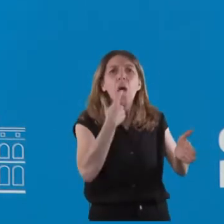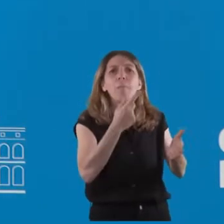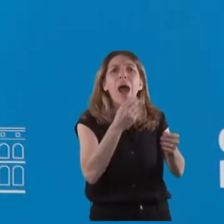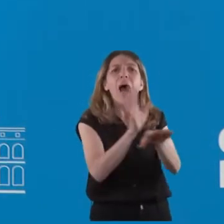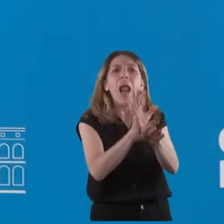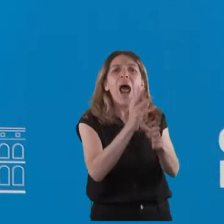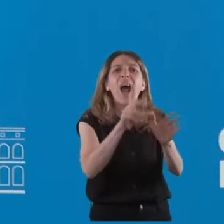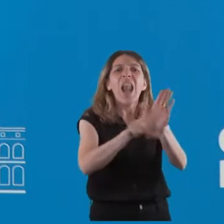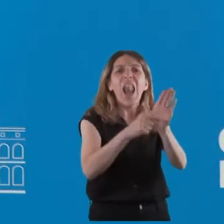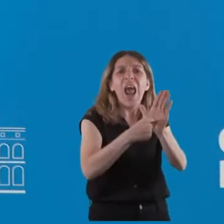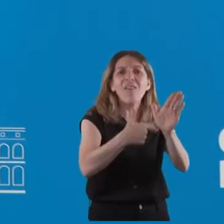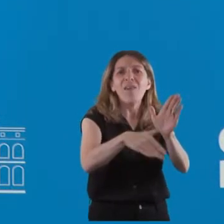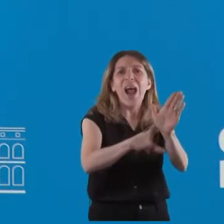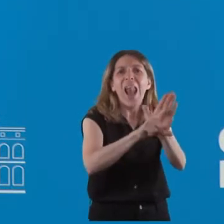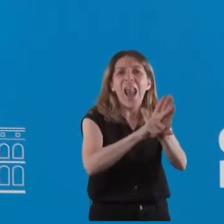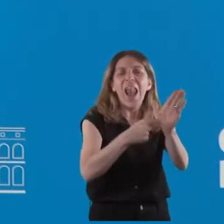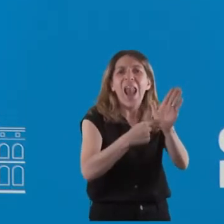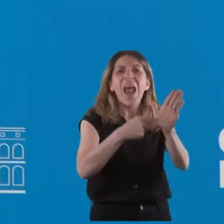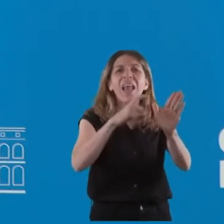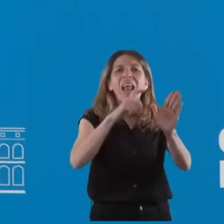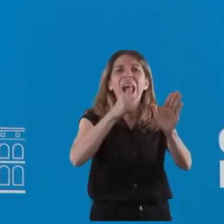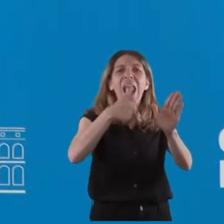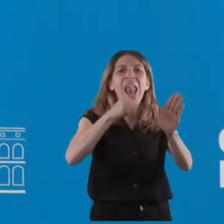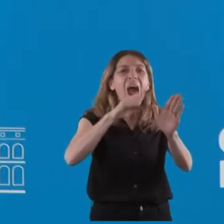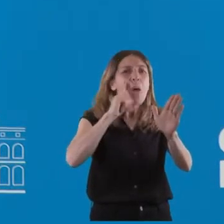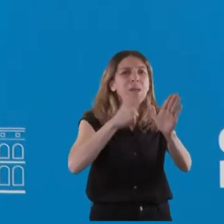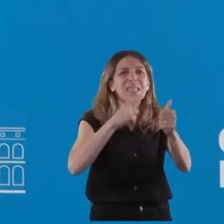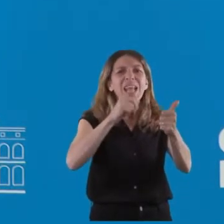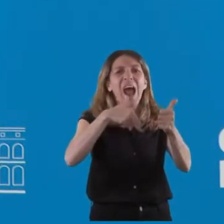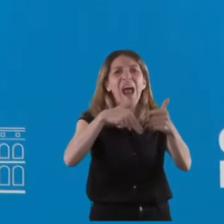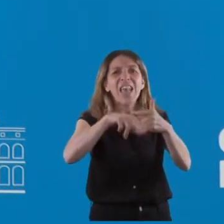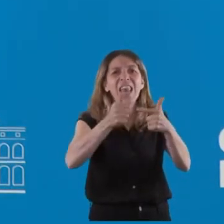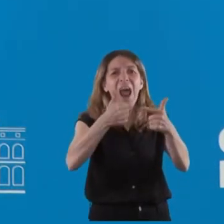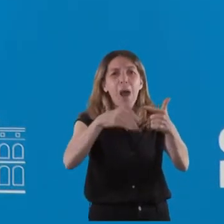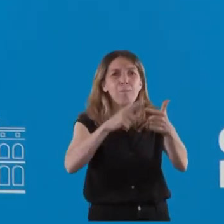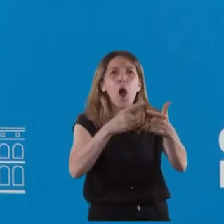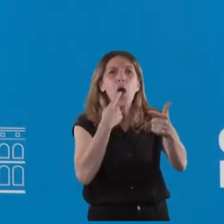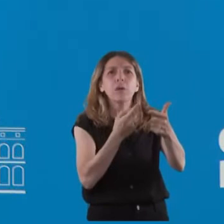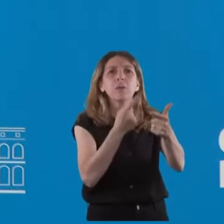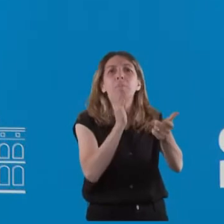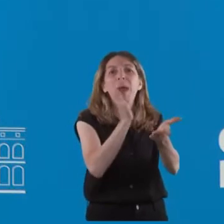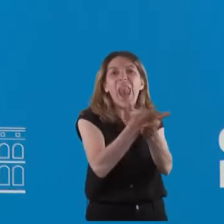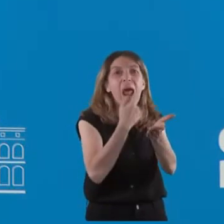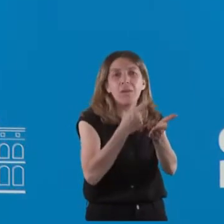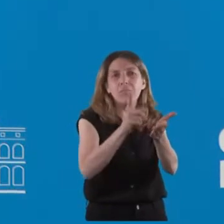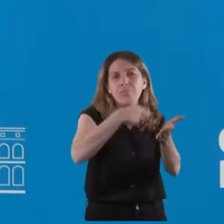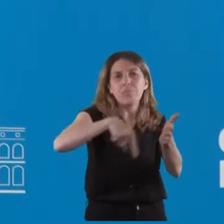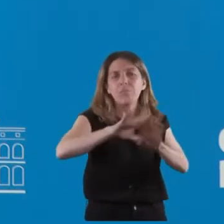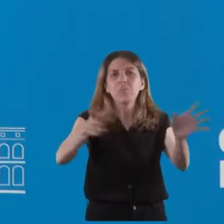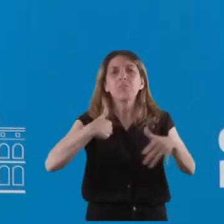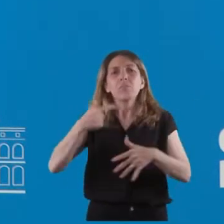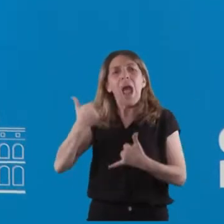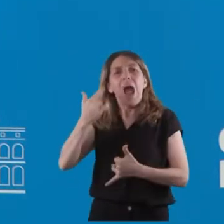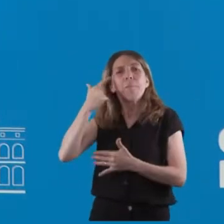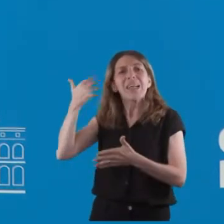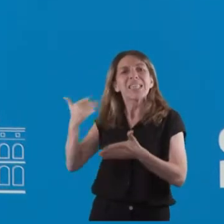medicinal y el y el cáñamo y tenemos que avanzar y yo en ese sentido personalmente tengo presentados proyectos de ley en ese